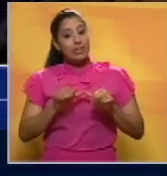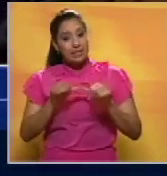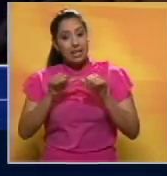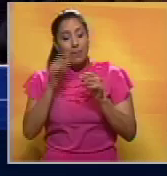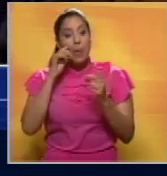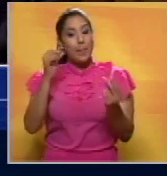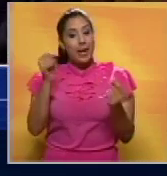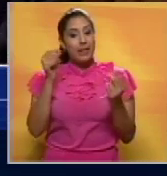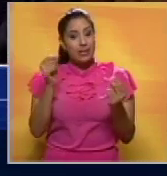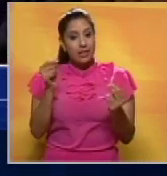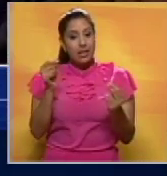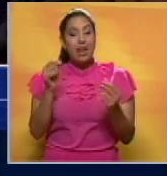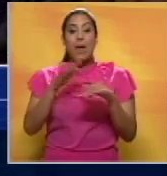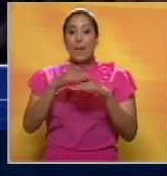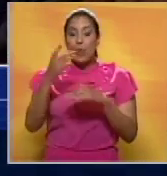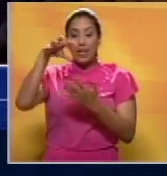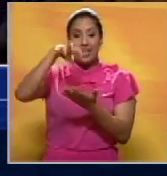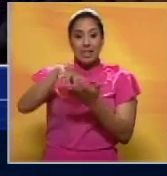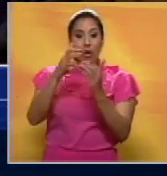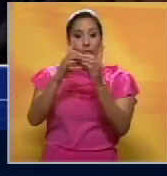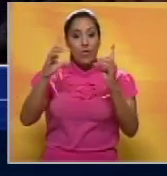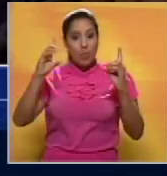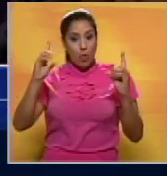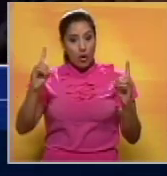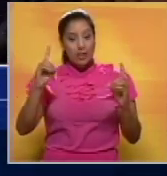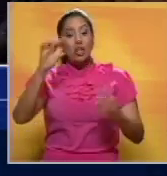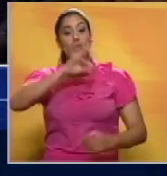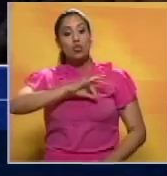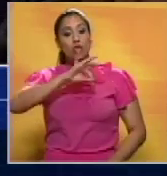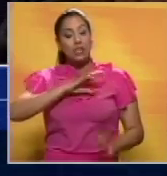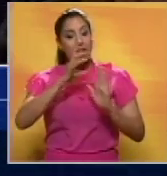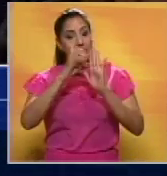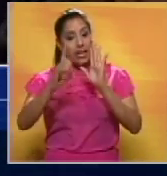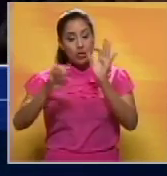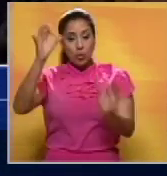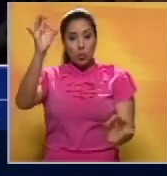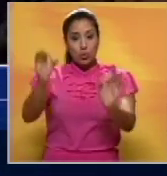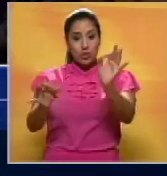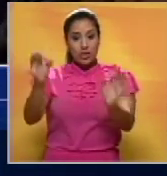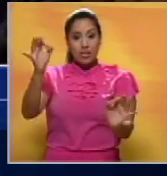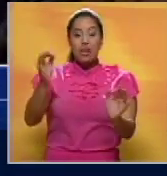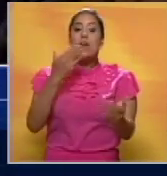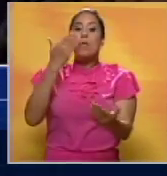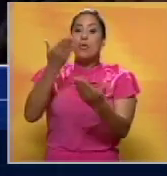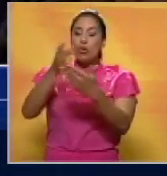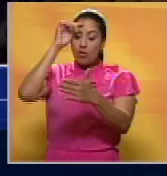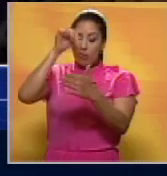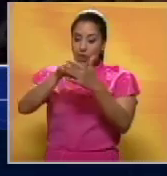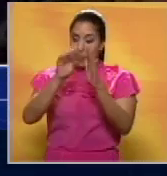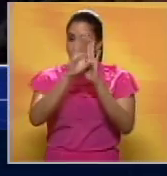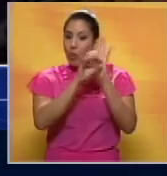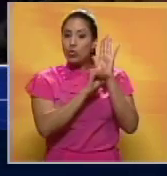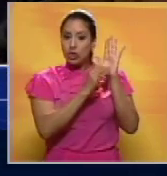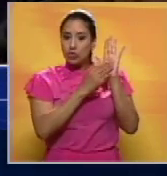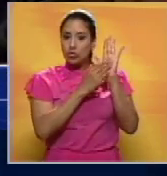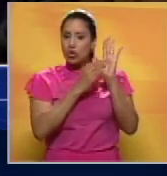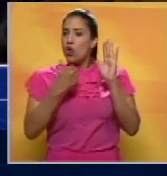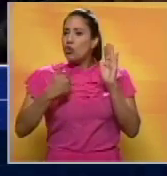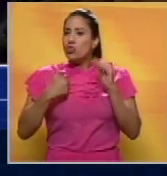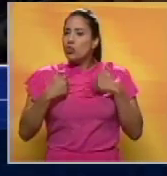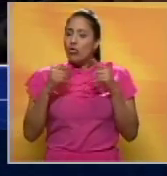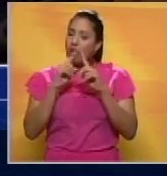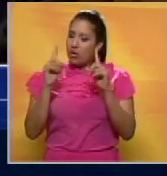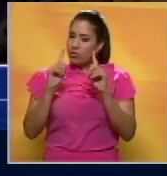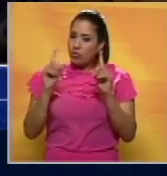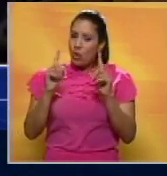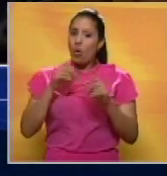Permaneceremos atentos a que el Estado democrático y social de derecho y de justicia que propugna nuestra Constitución no sufra las